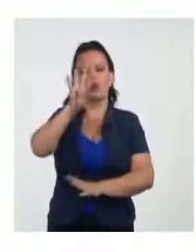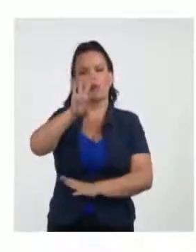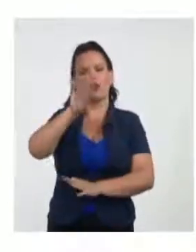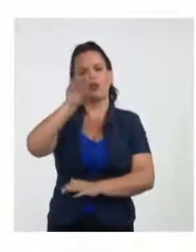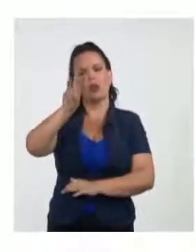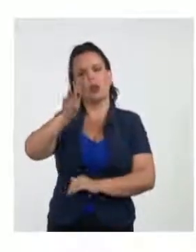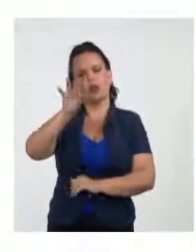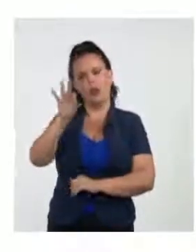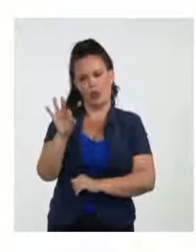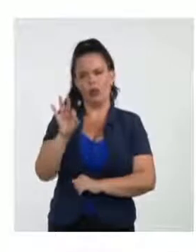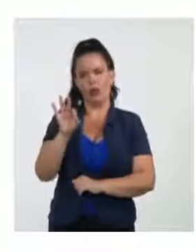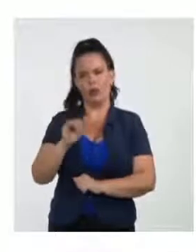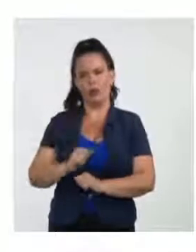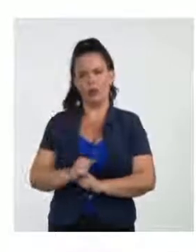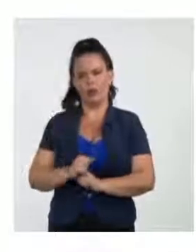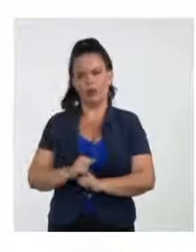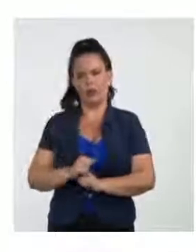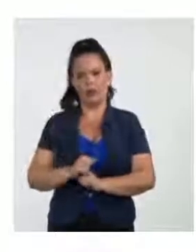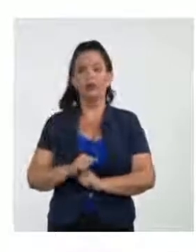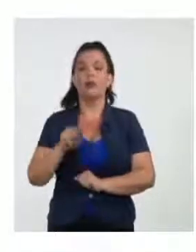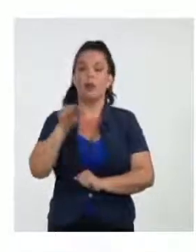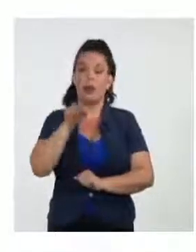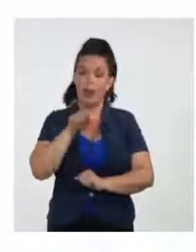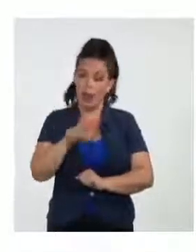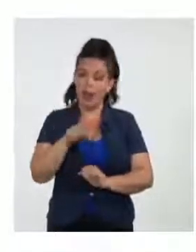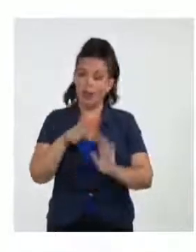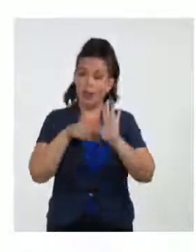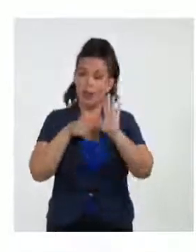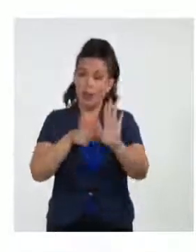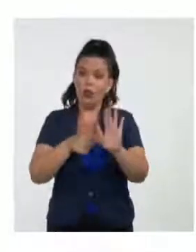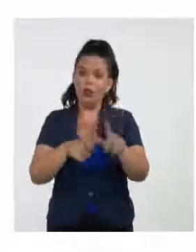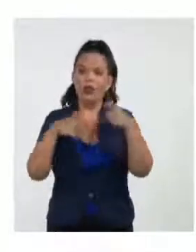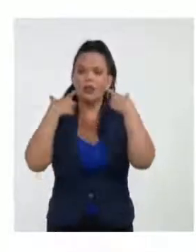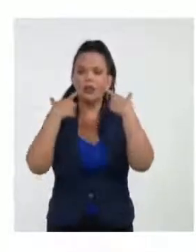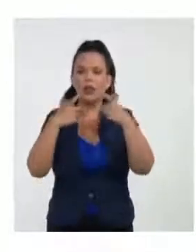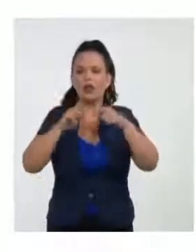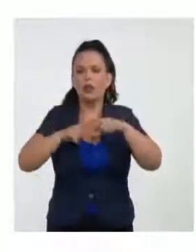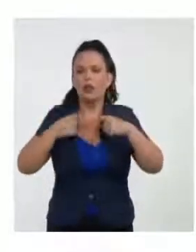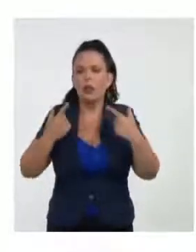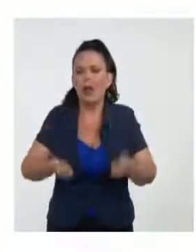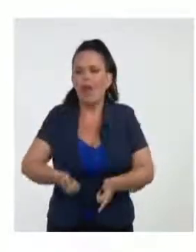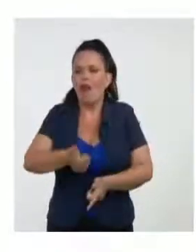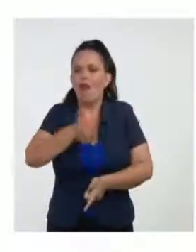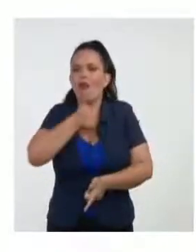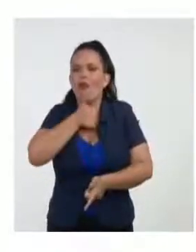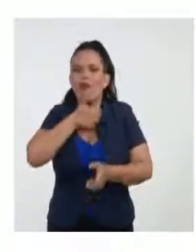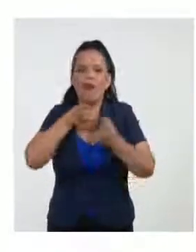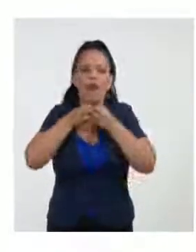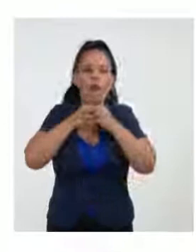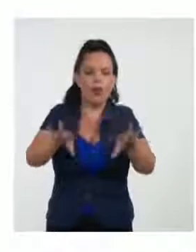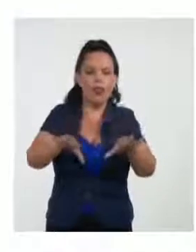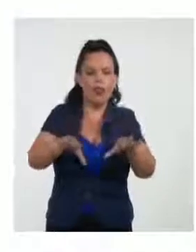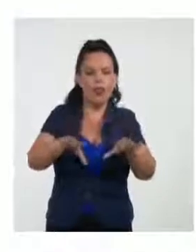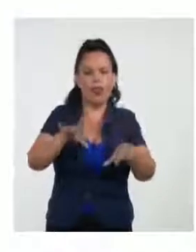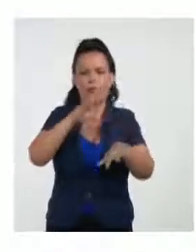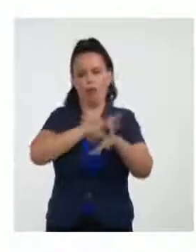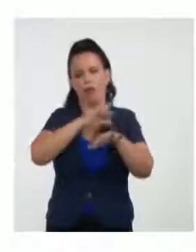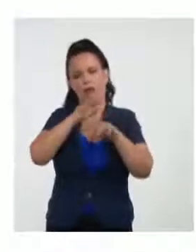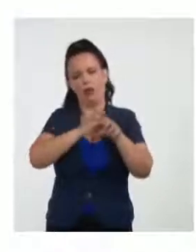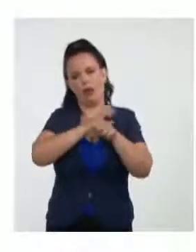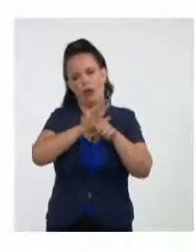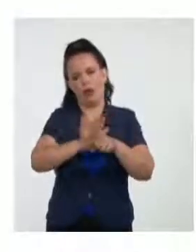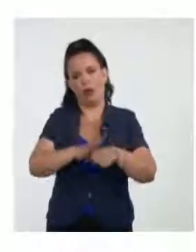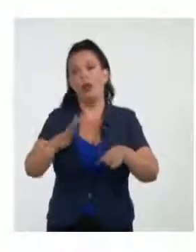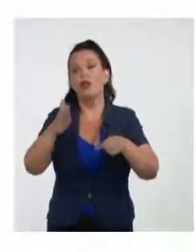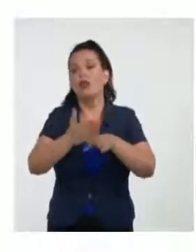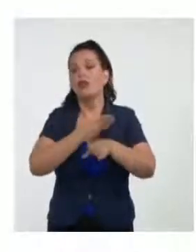122.438. Eso tiene mucho que ver con la contagiosidad de las variantes que se han detectado en varias